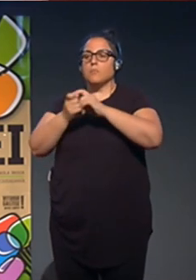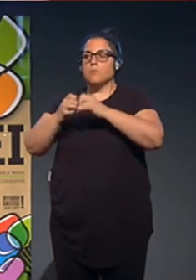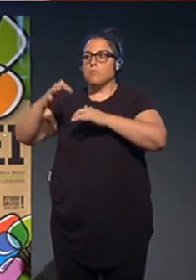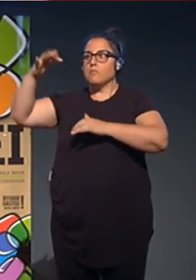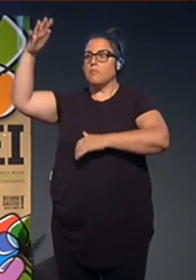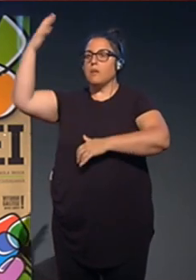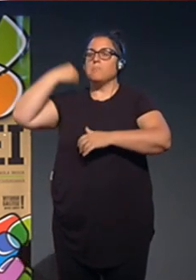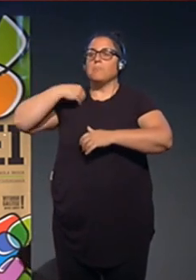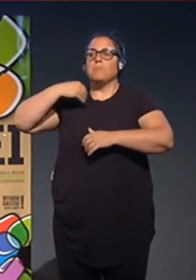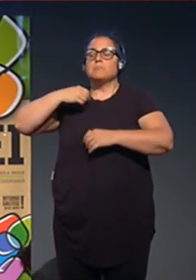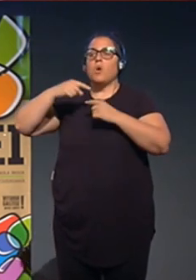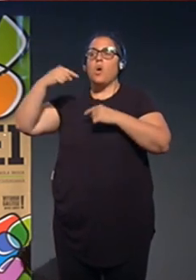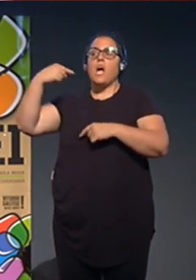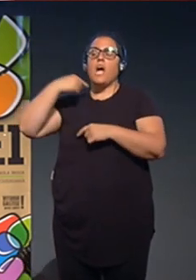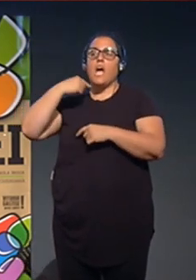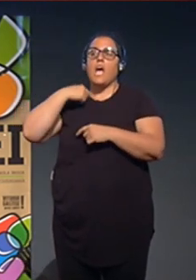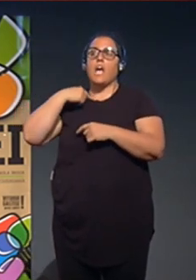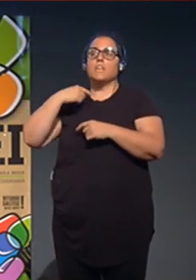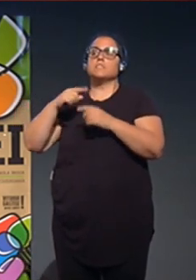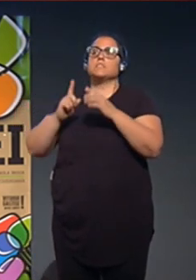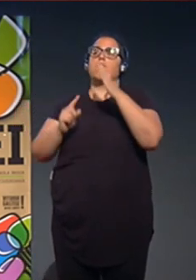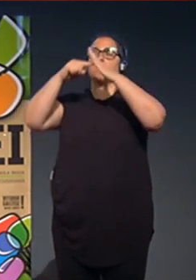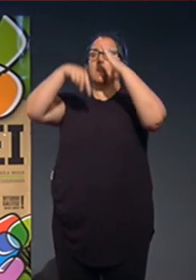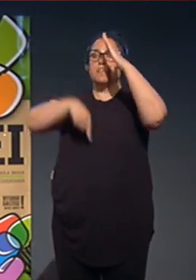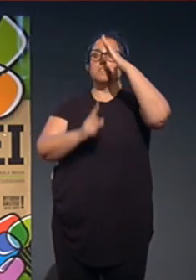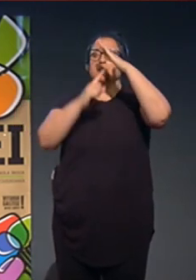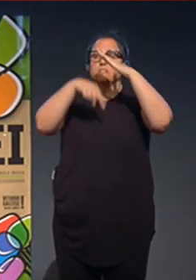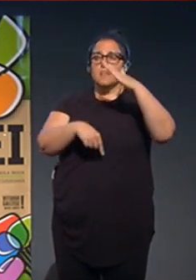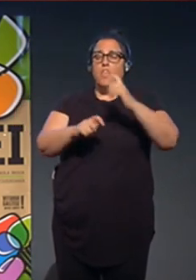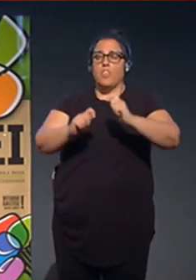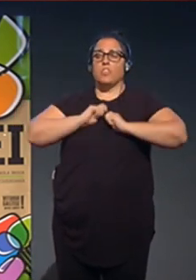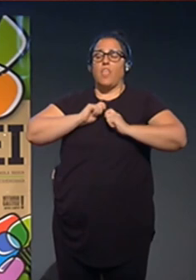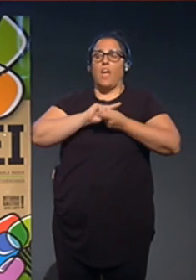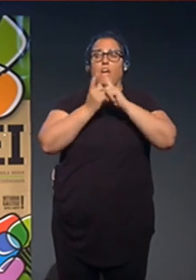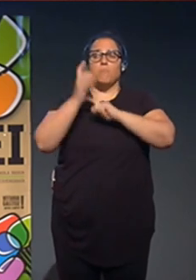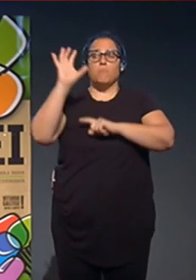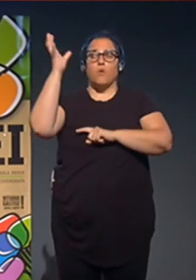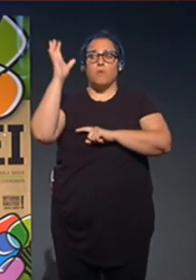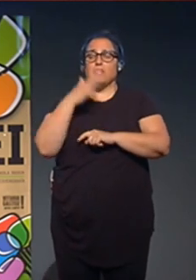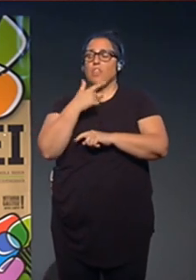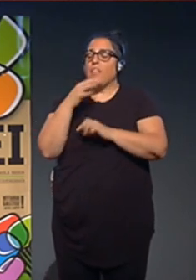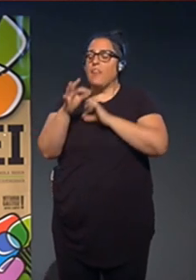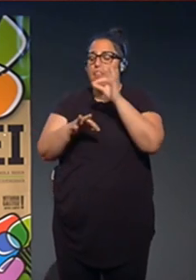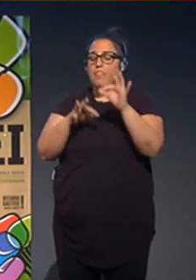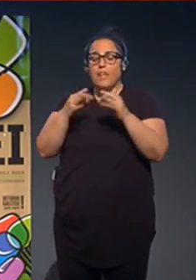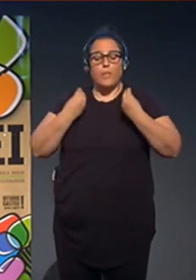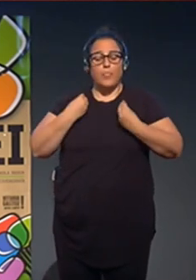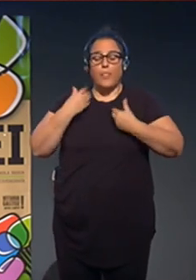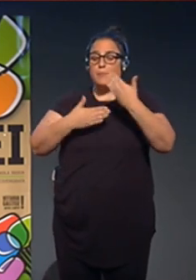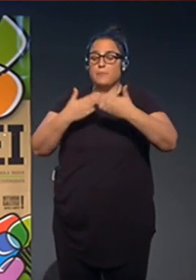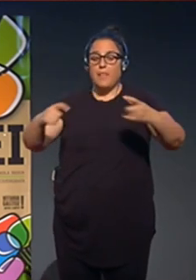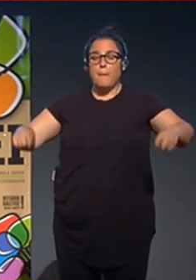el efecto invernadero Y ese es el cambio climático veis un poquito que esa ruptura de los ciclos debidas justamente